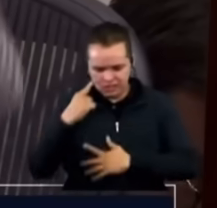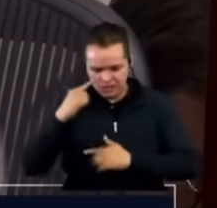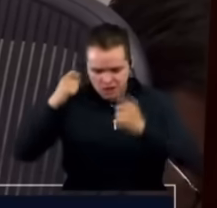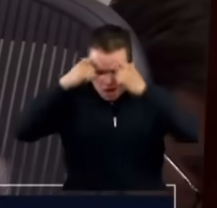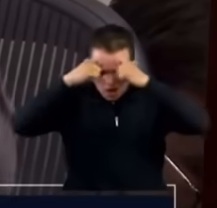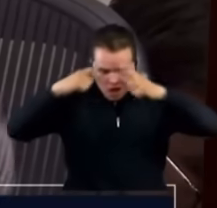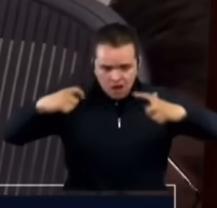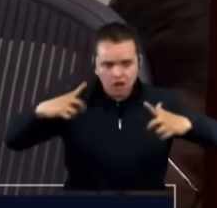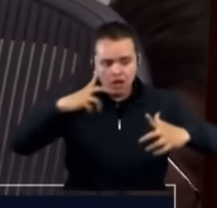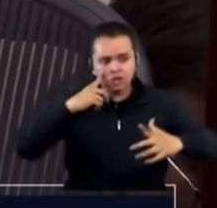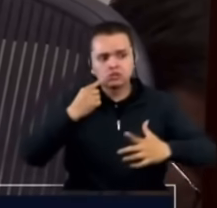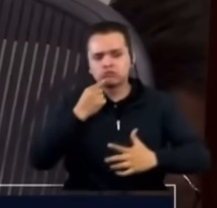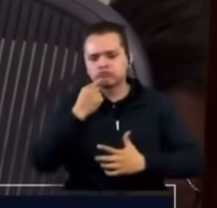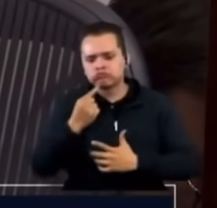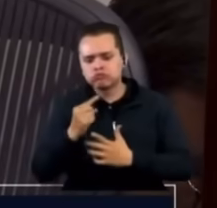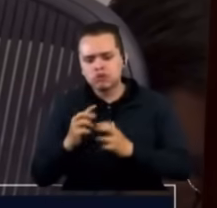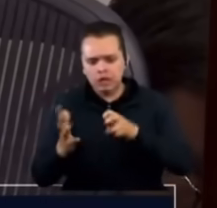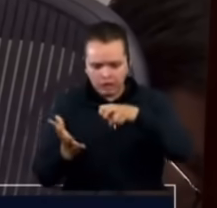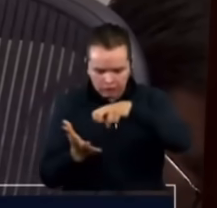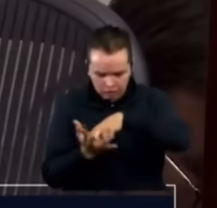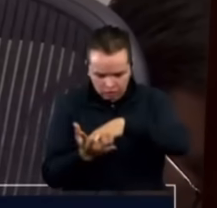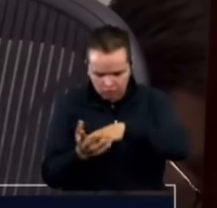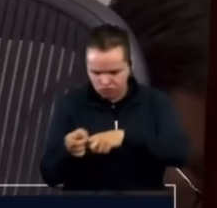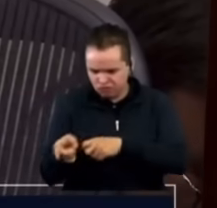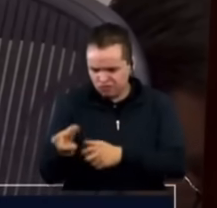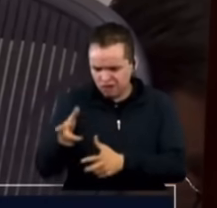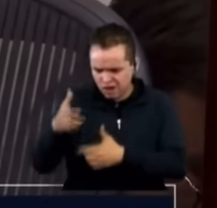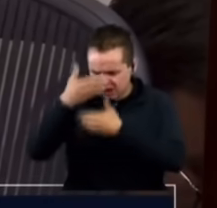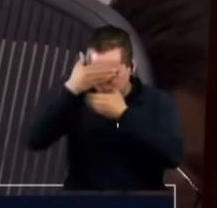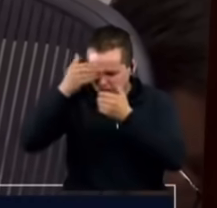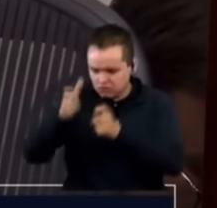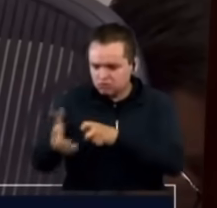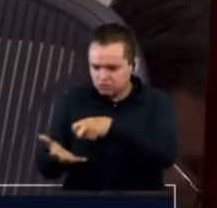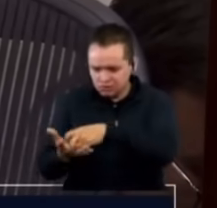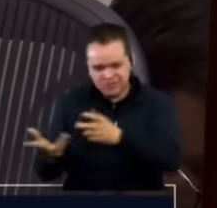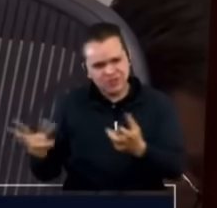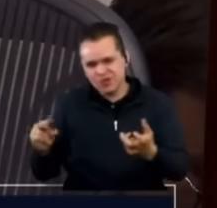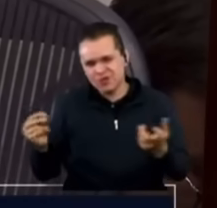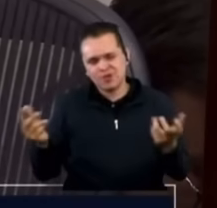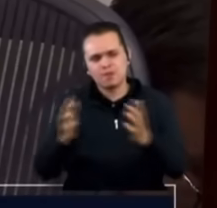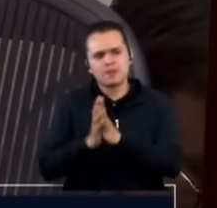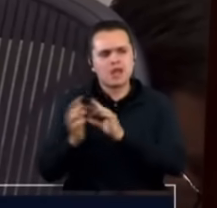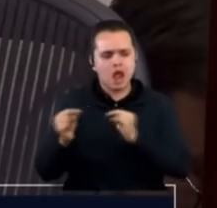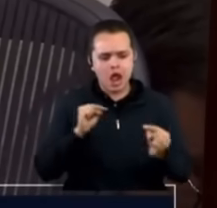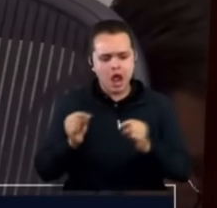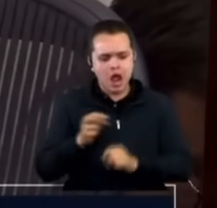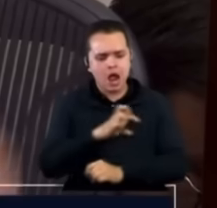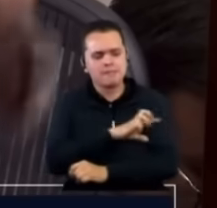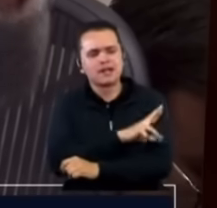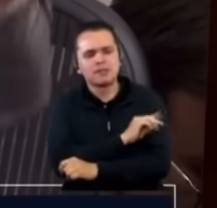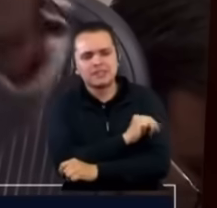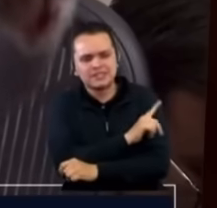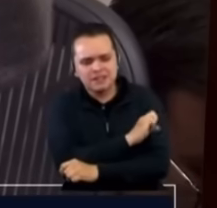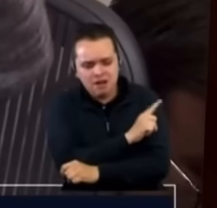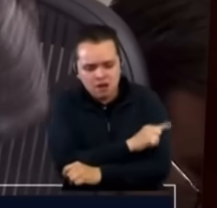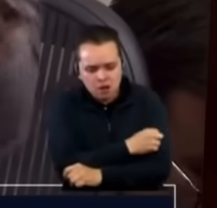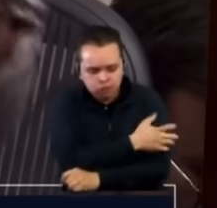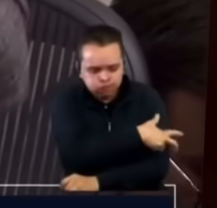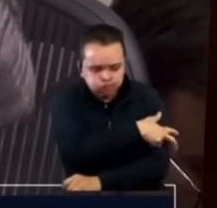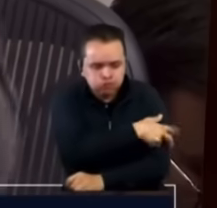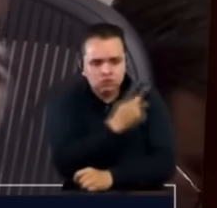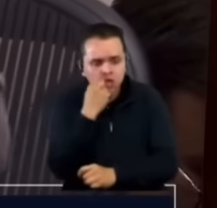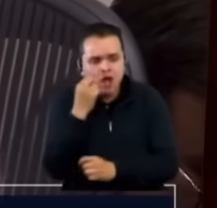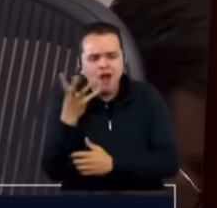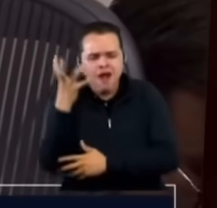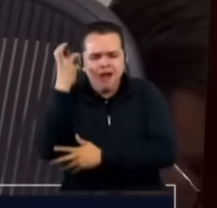Estado el que pretendan arrodillar a los bandidos. Y hagamos el debate sobre paramilitares, porque es que aquí desde los